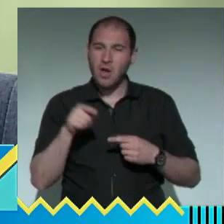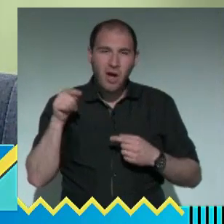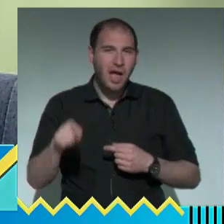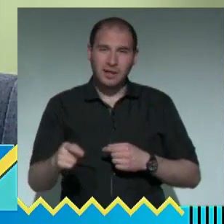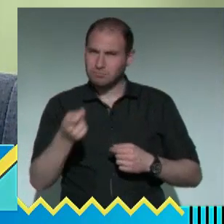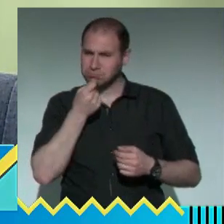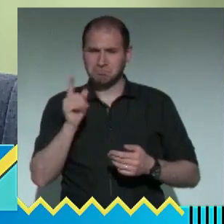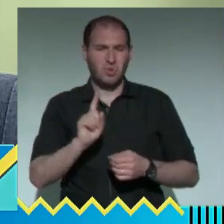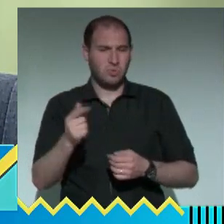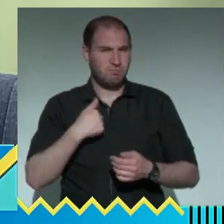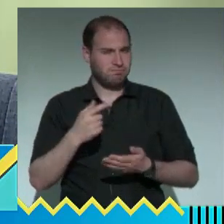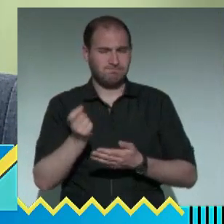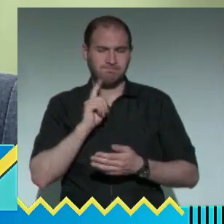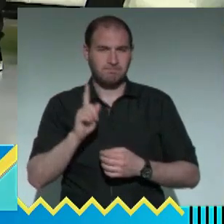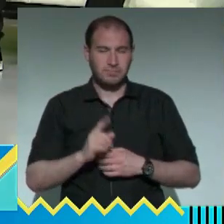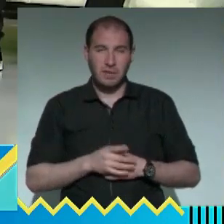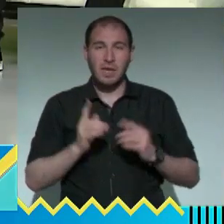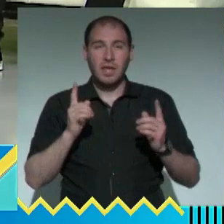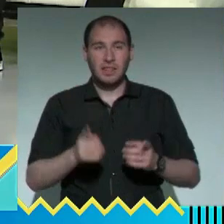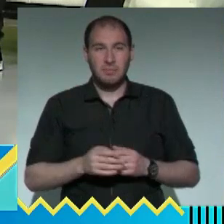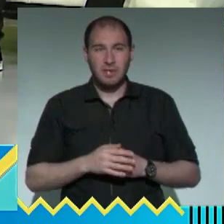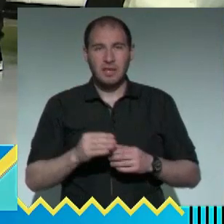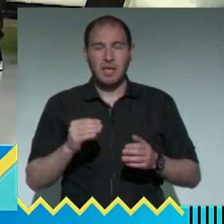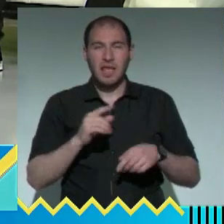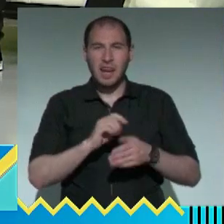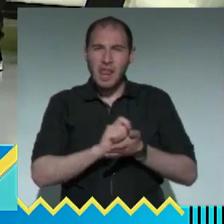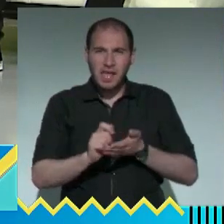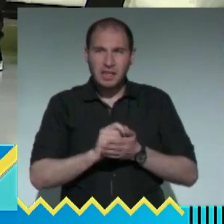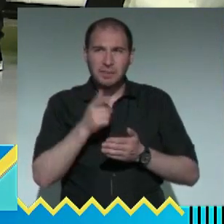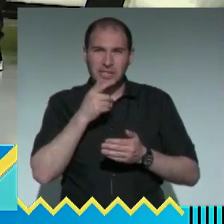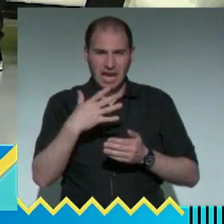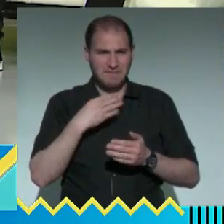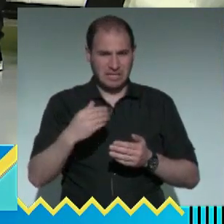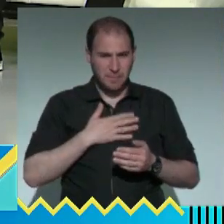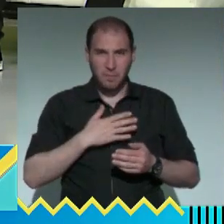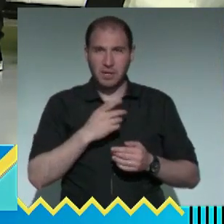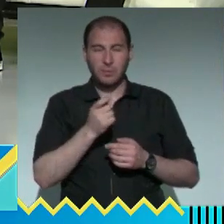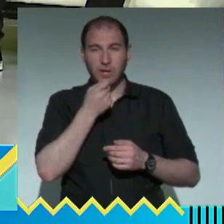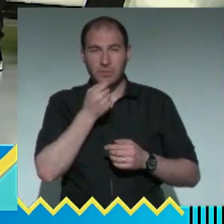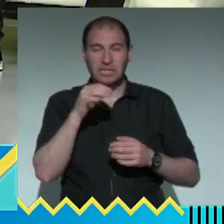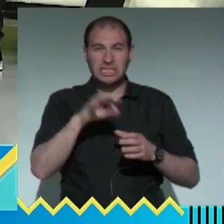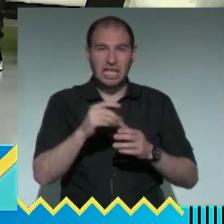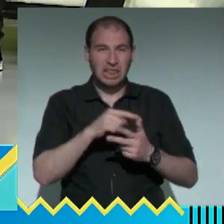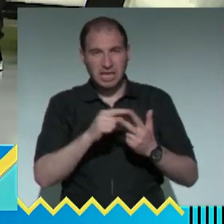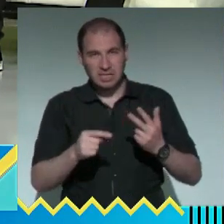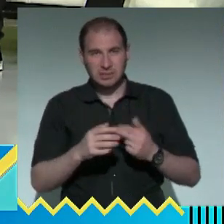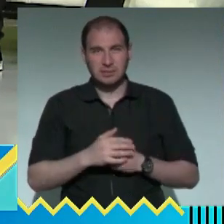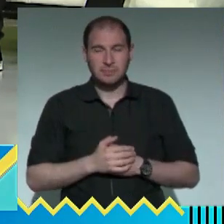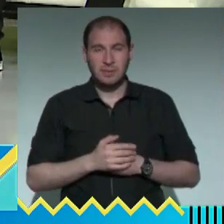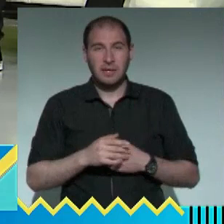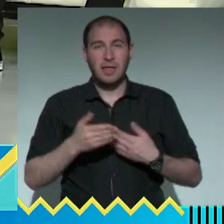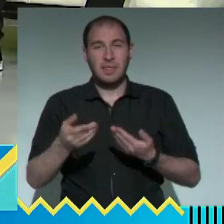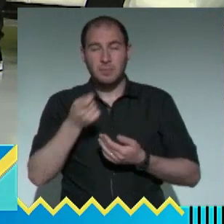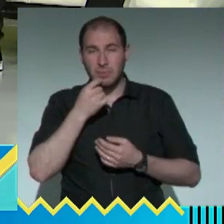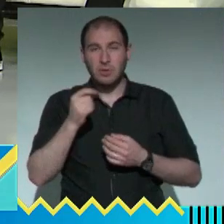no se reconocía como un gran letrista. No, y aparte, pocas letras fueron como autorreferenciales. Por ejemplo, T para Tres, que se lo dedica por